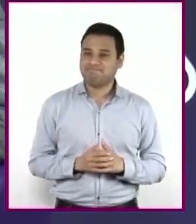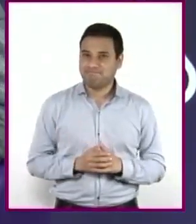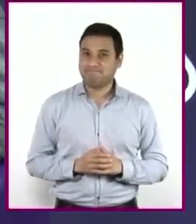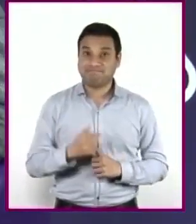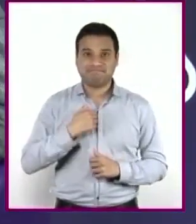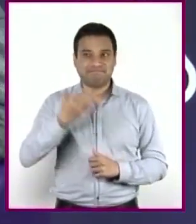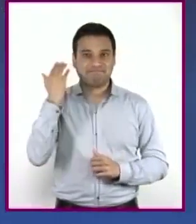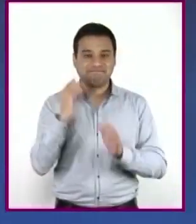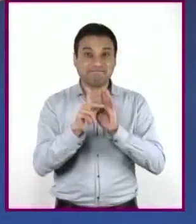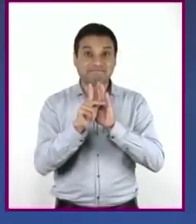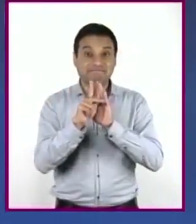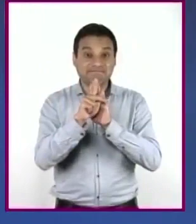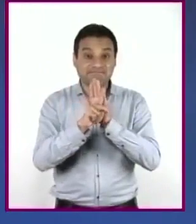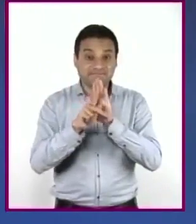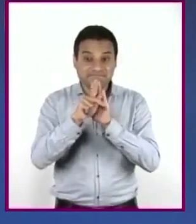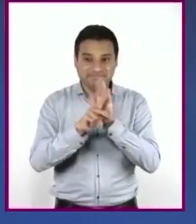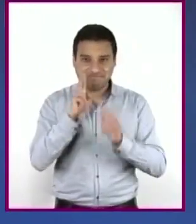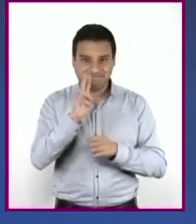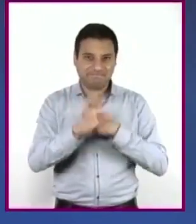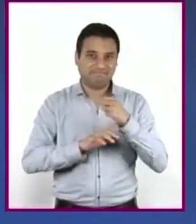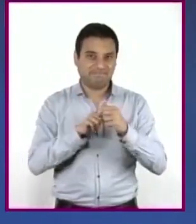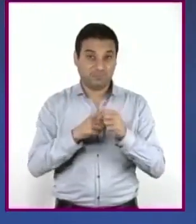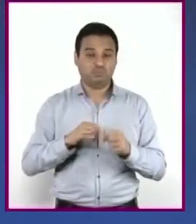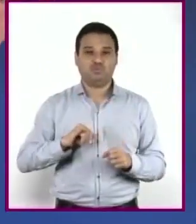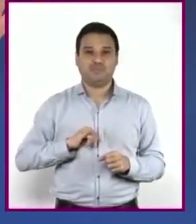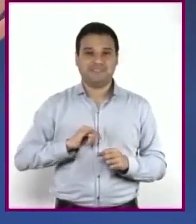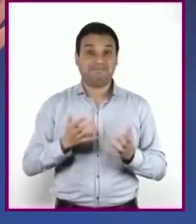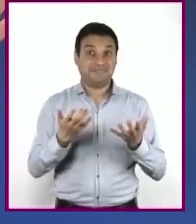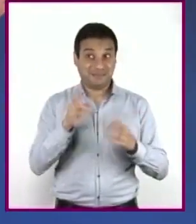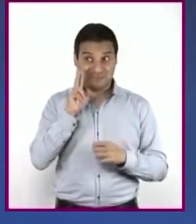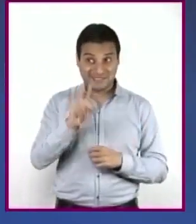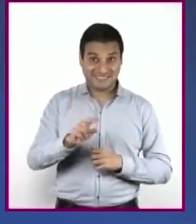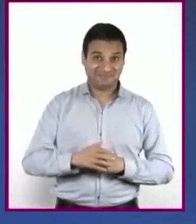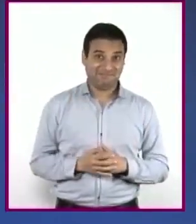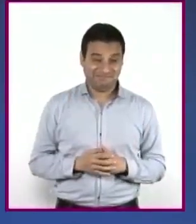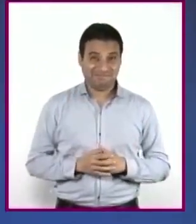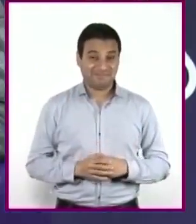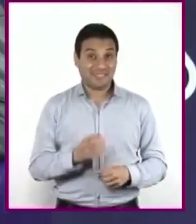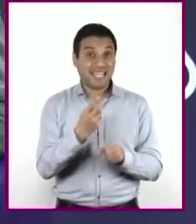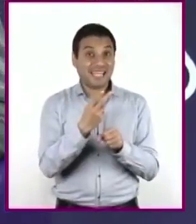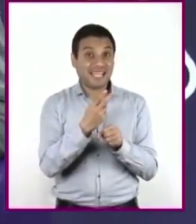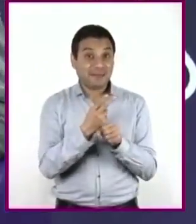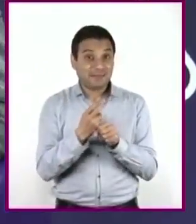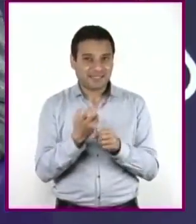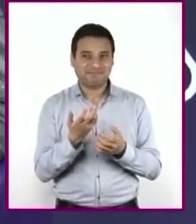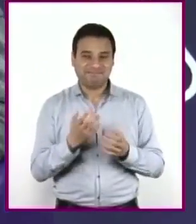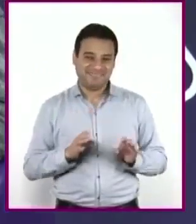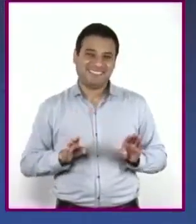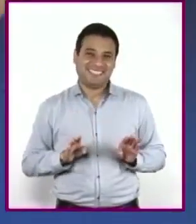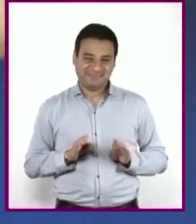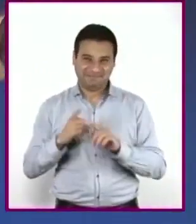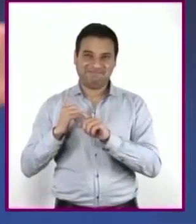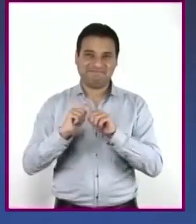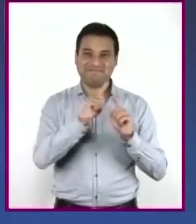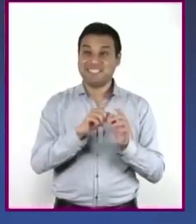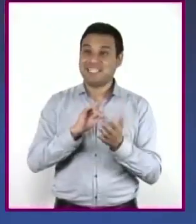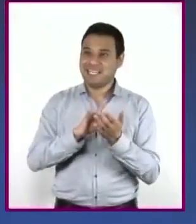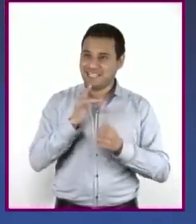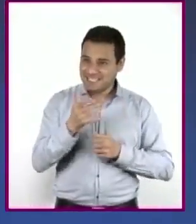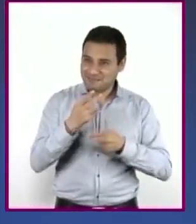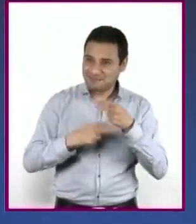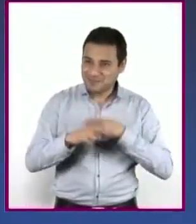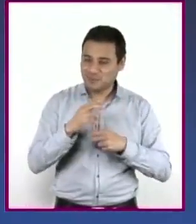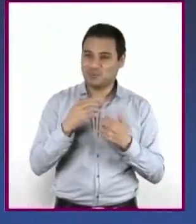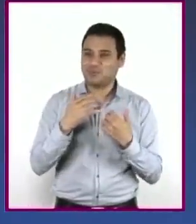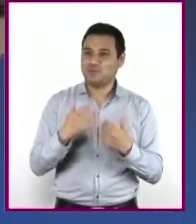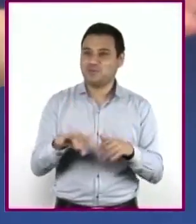recuerda mucho varias películas que he visto y la verdad es que suena muy interesante. Como ven, tenemos invitados muy diversos. Les